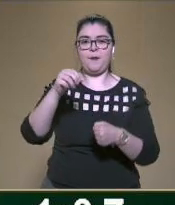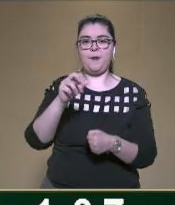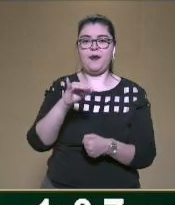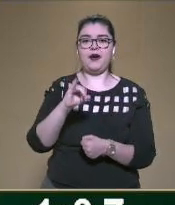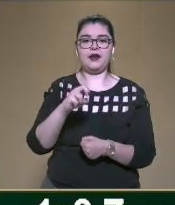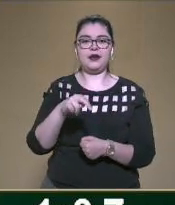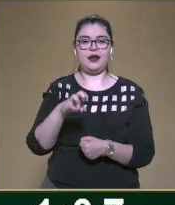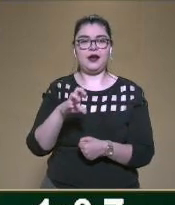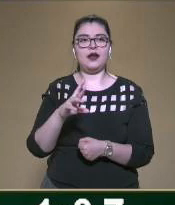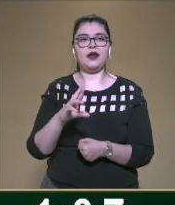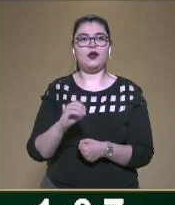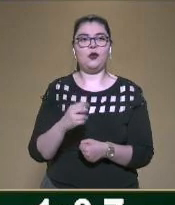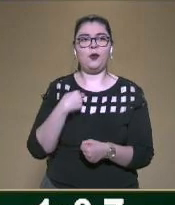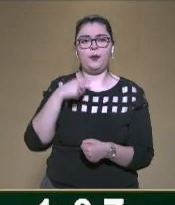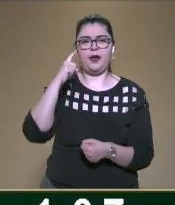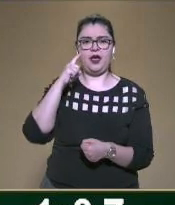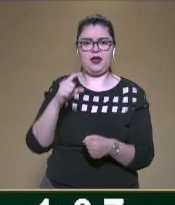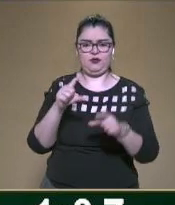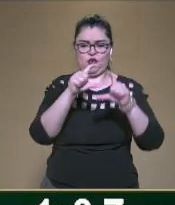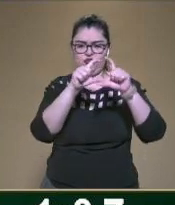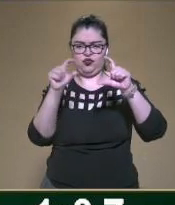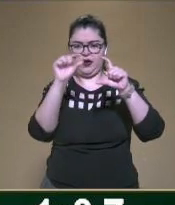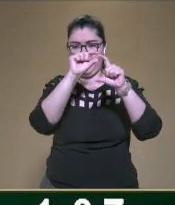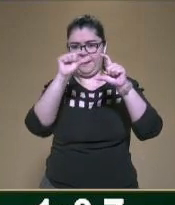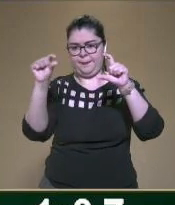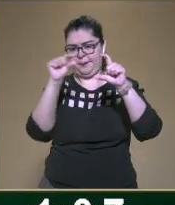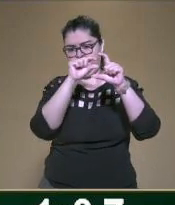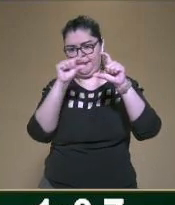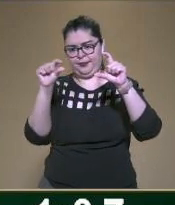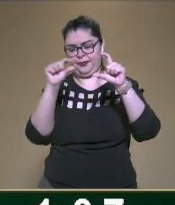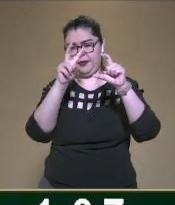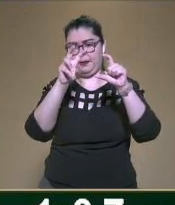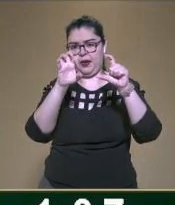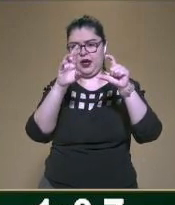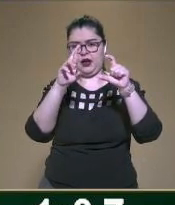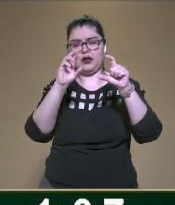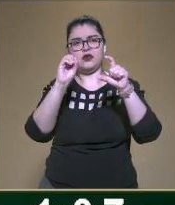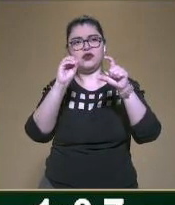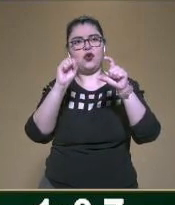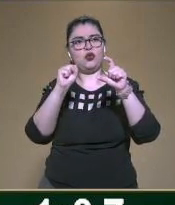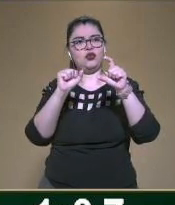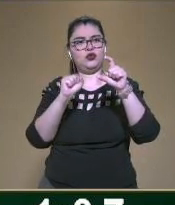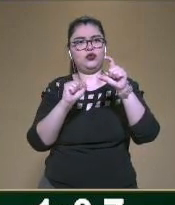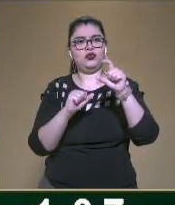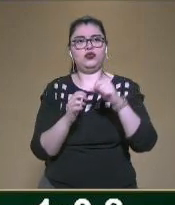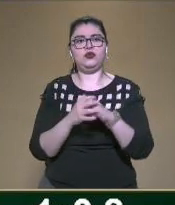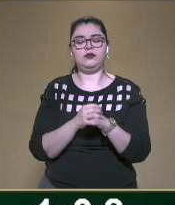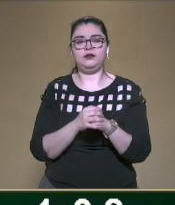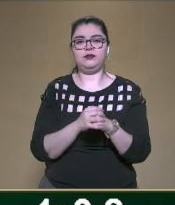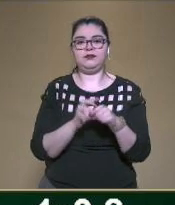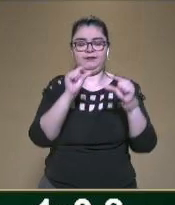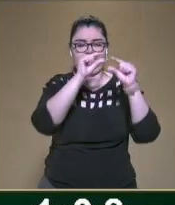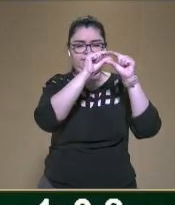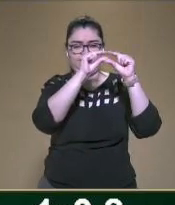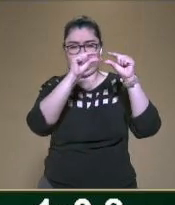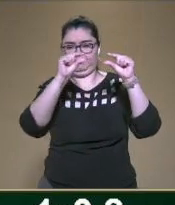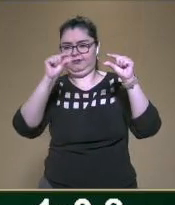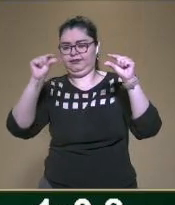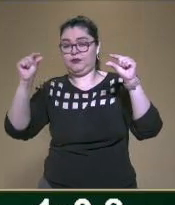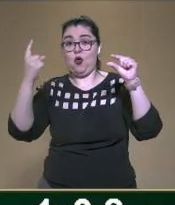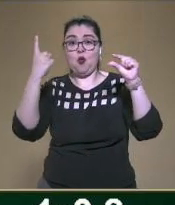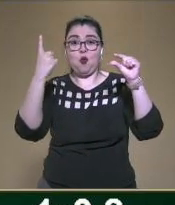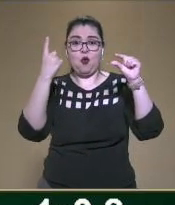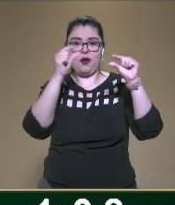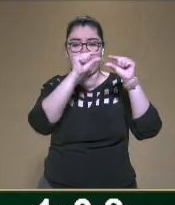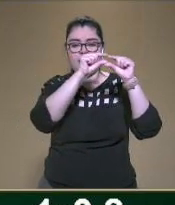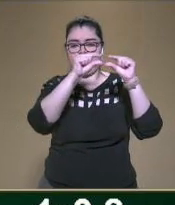en estrofas. Está compuesto por versos. ¿Qué son los versos? Es el conjunto de palabras que se encuentran en una línea.